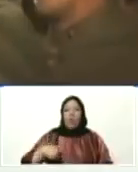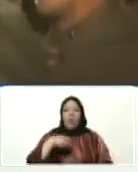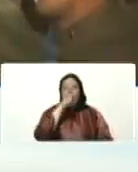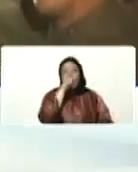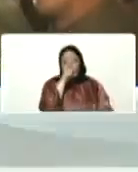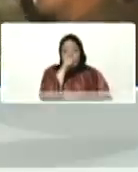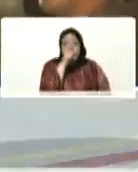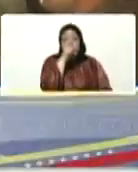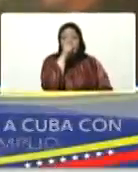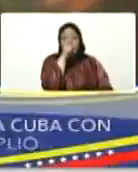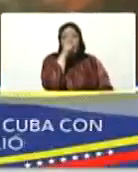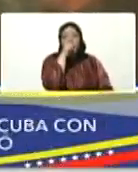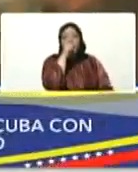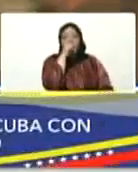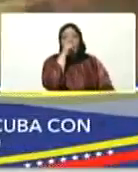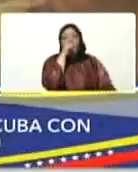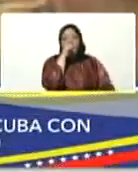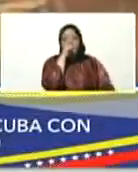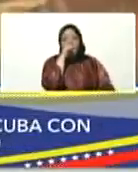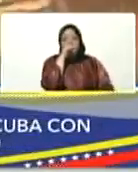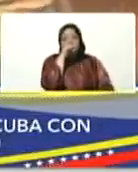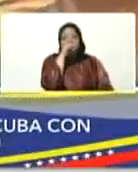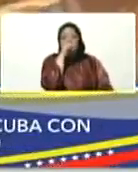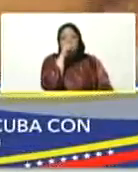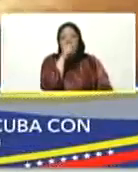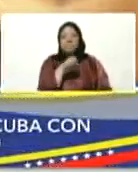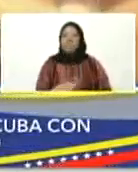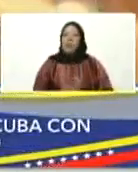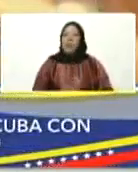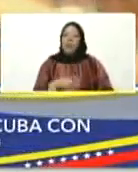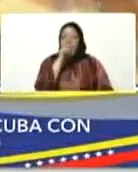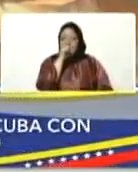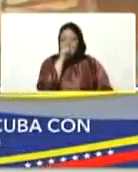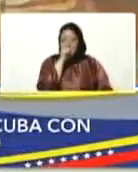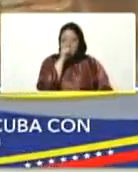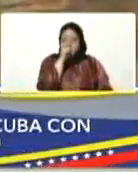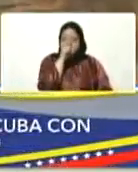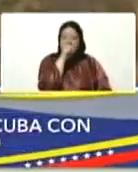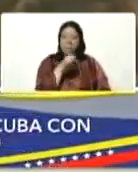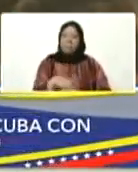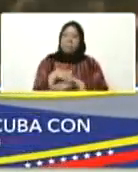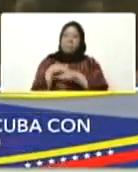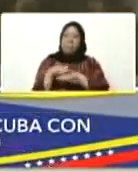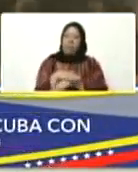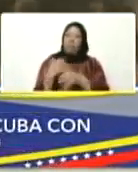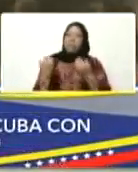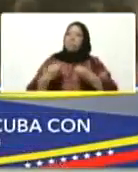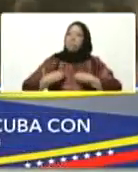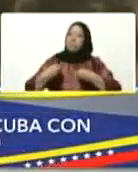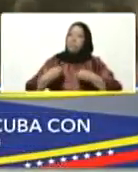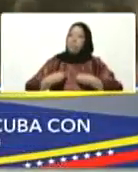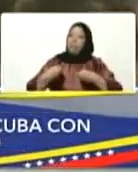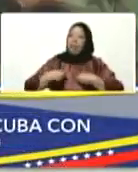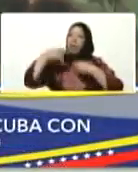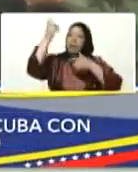mantenido. Se fue Chávez, a su vida inmortal, se fue